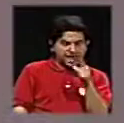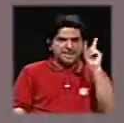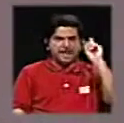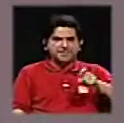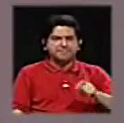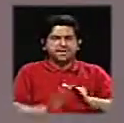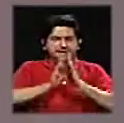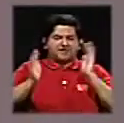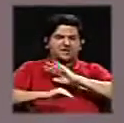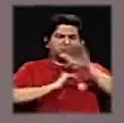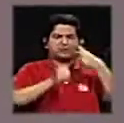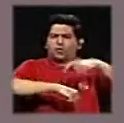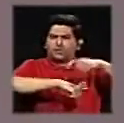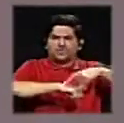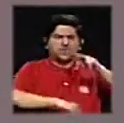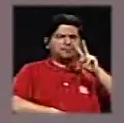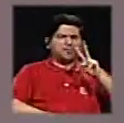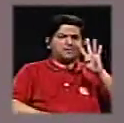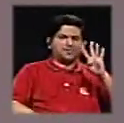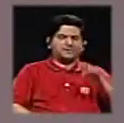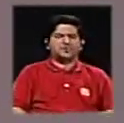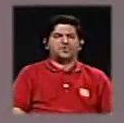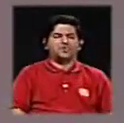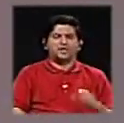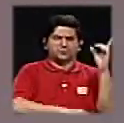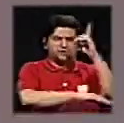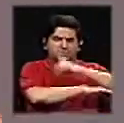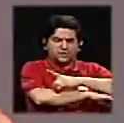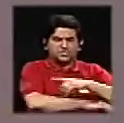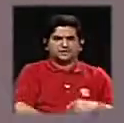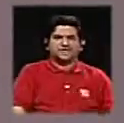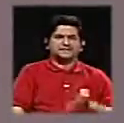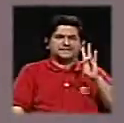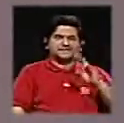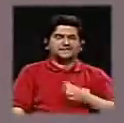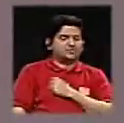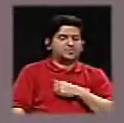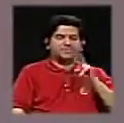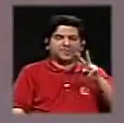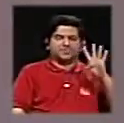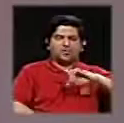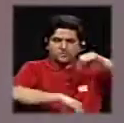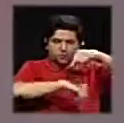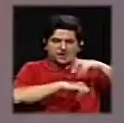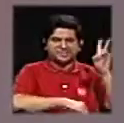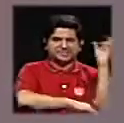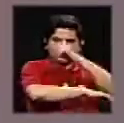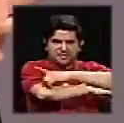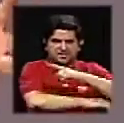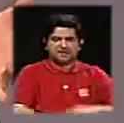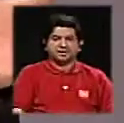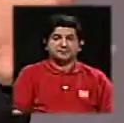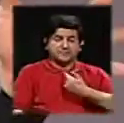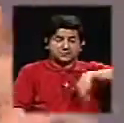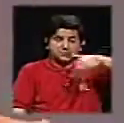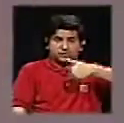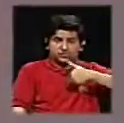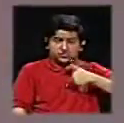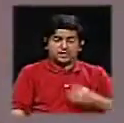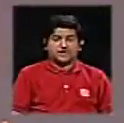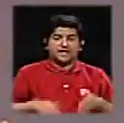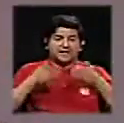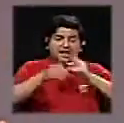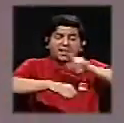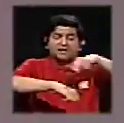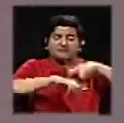estar abierta todo el tiempo, 24/7. Y decir, no, nosotros tenemos una red vial nacional que desde hace muchos años